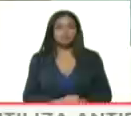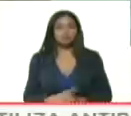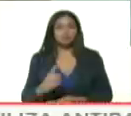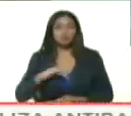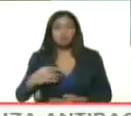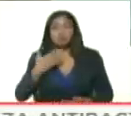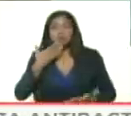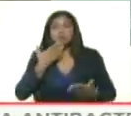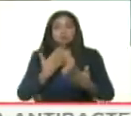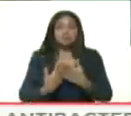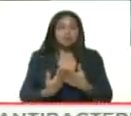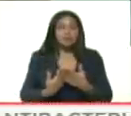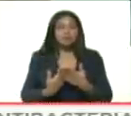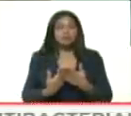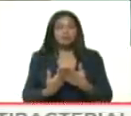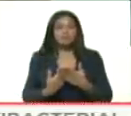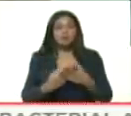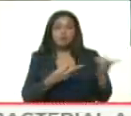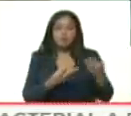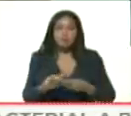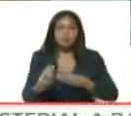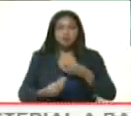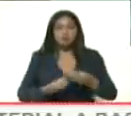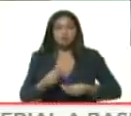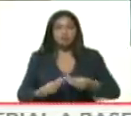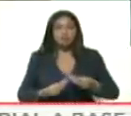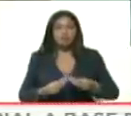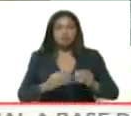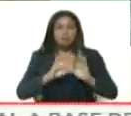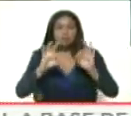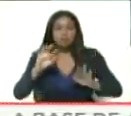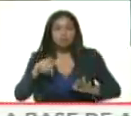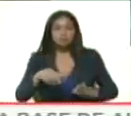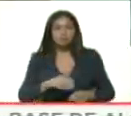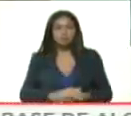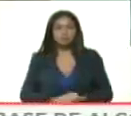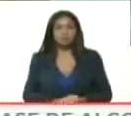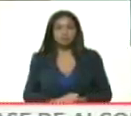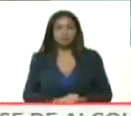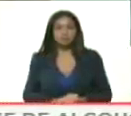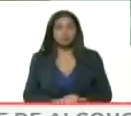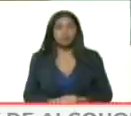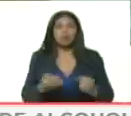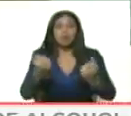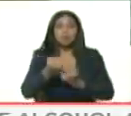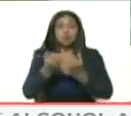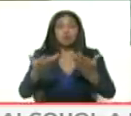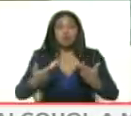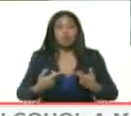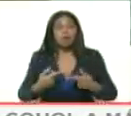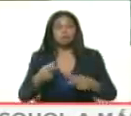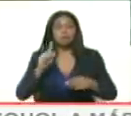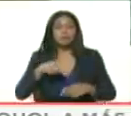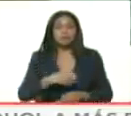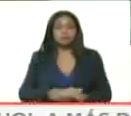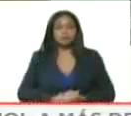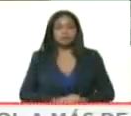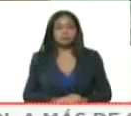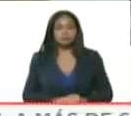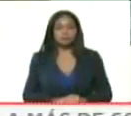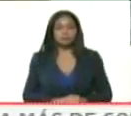Agradecemos a la bienvenida que nos ha dado y el apoyo que nos ha dado.